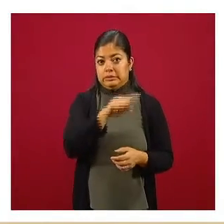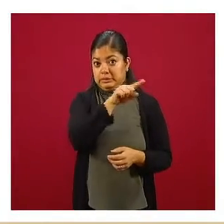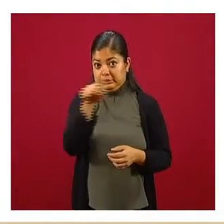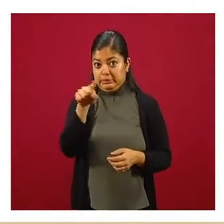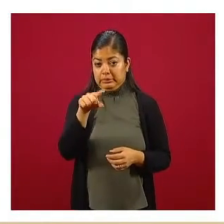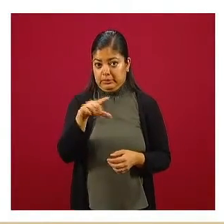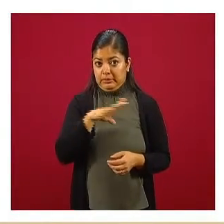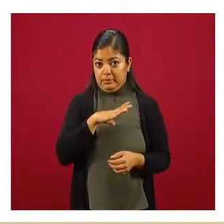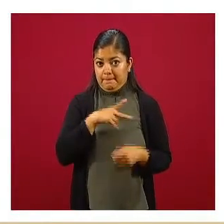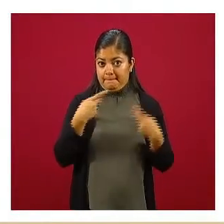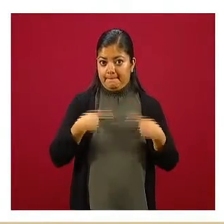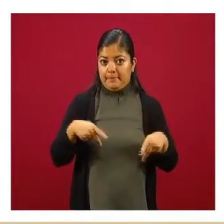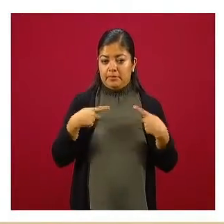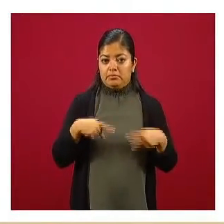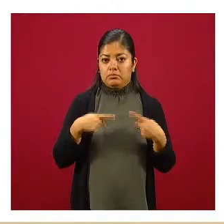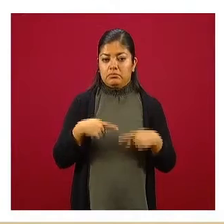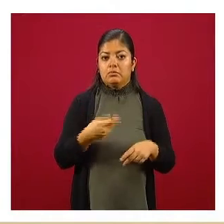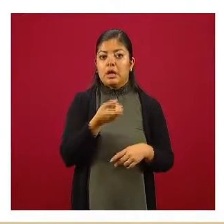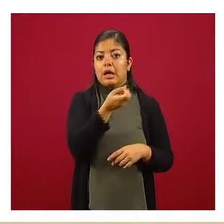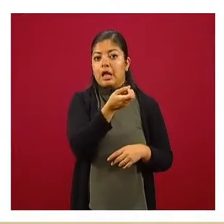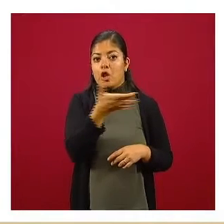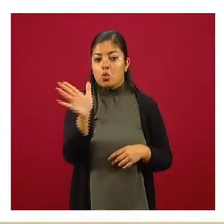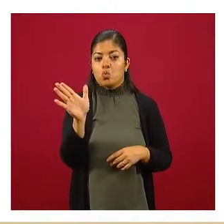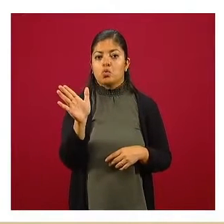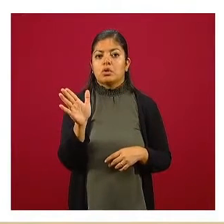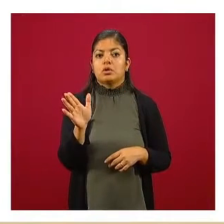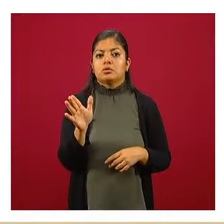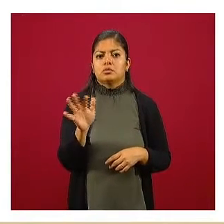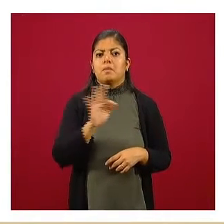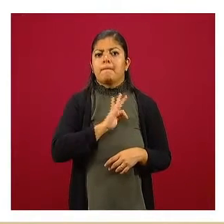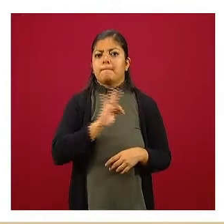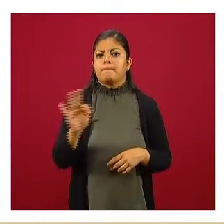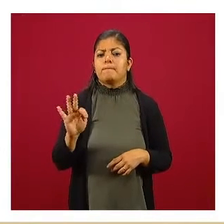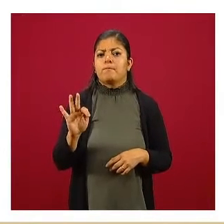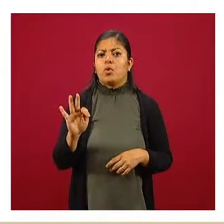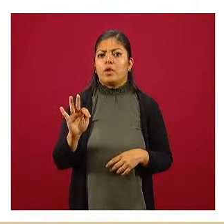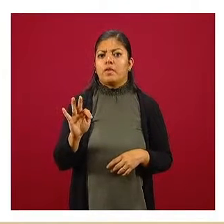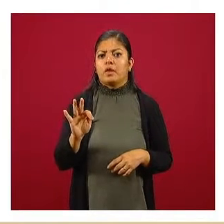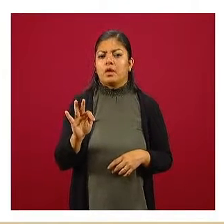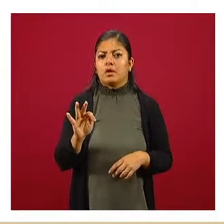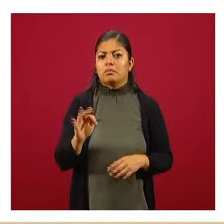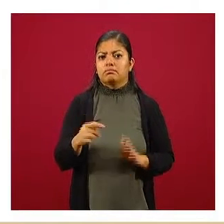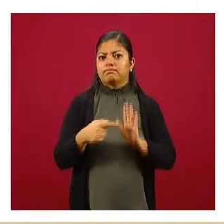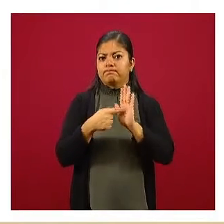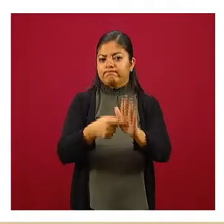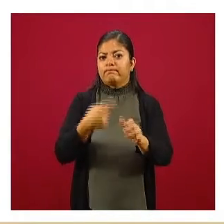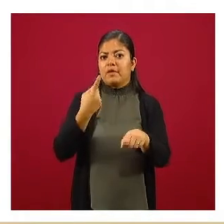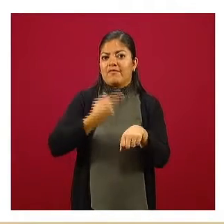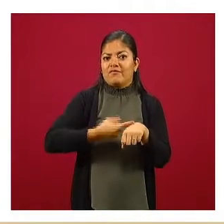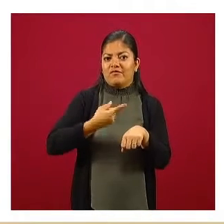personas, y tenemos algunas que pudieran presentar la enfermedad,